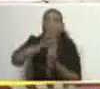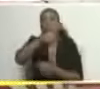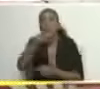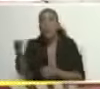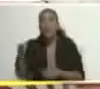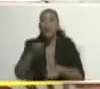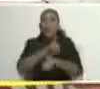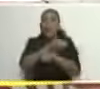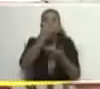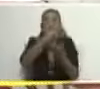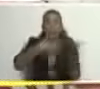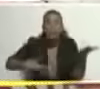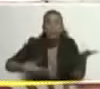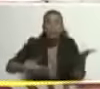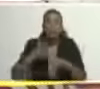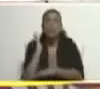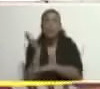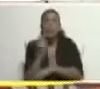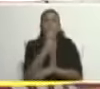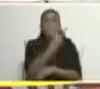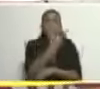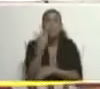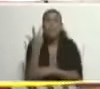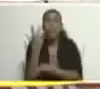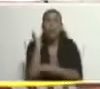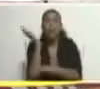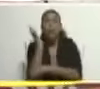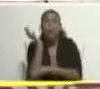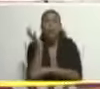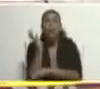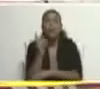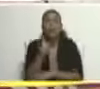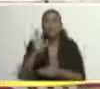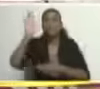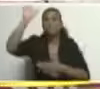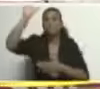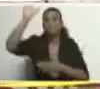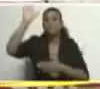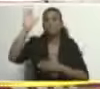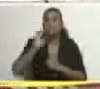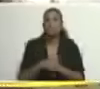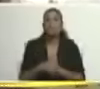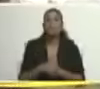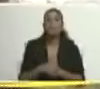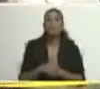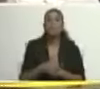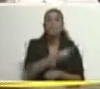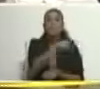la declaración de esta 23 cumbre, hacerlo con la señal de costumbre.